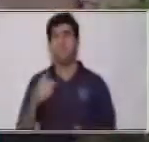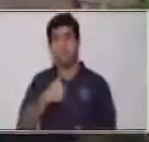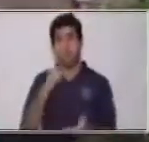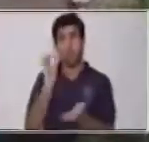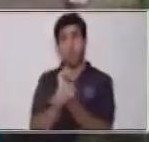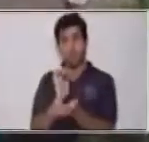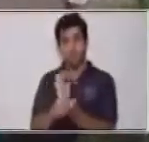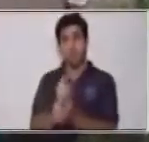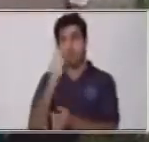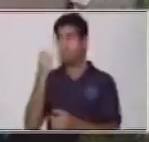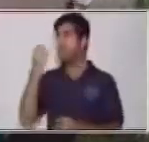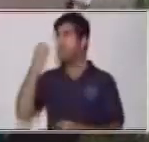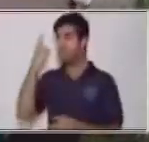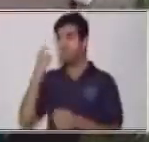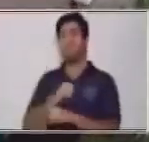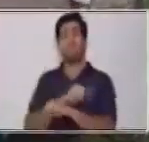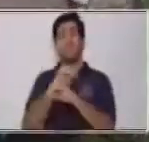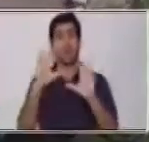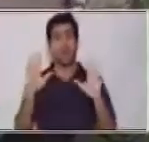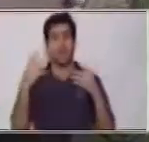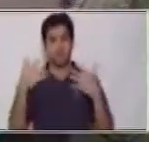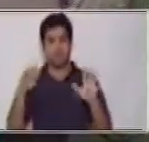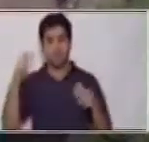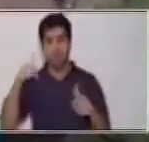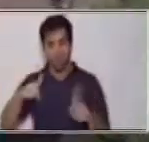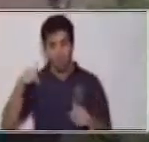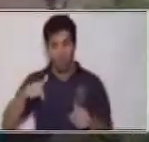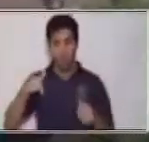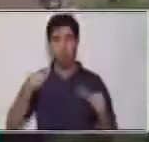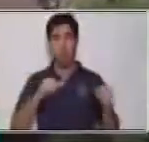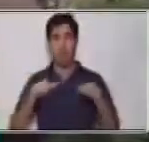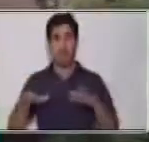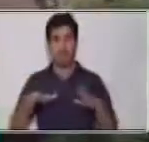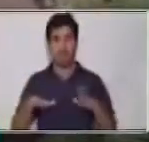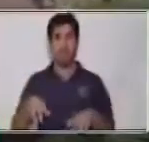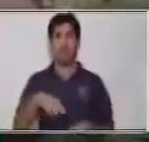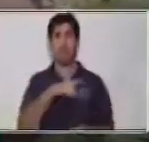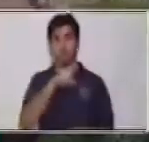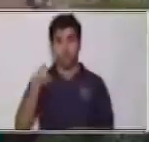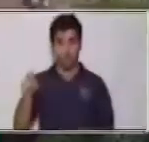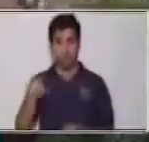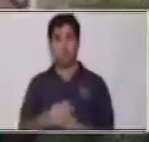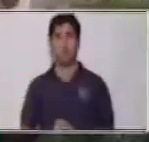Espero que hayan comprendido. La actividad de aprendizaje para casa será